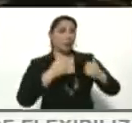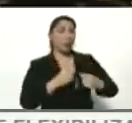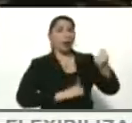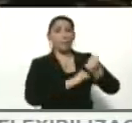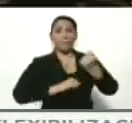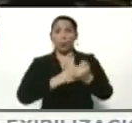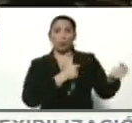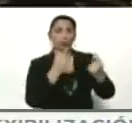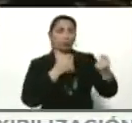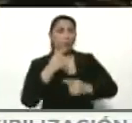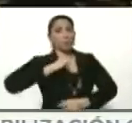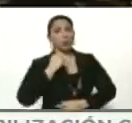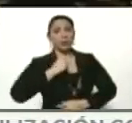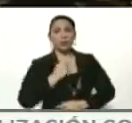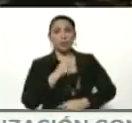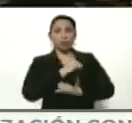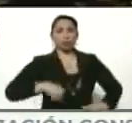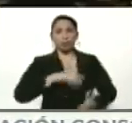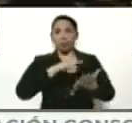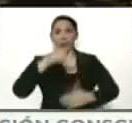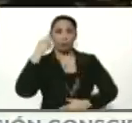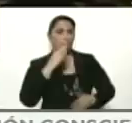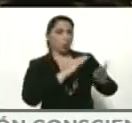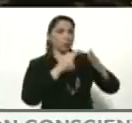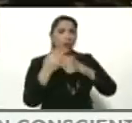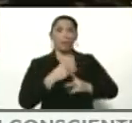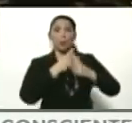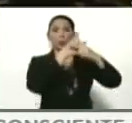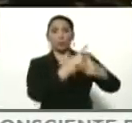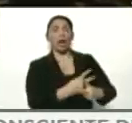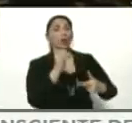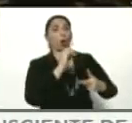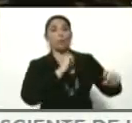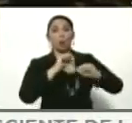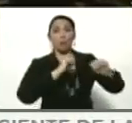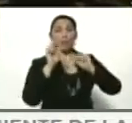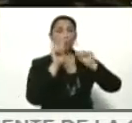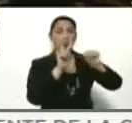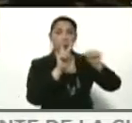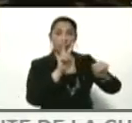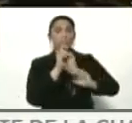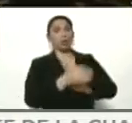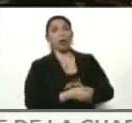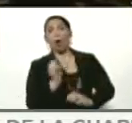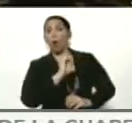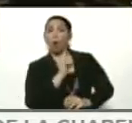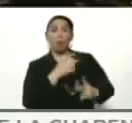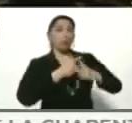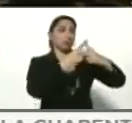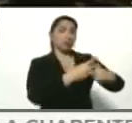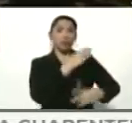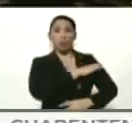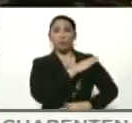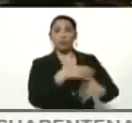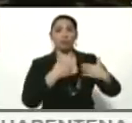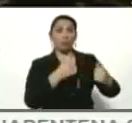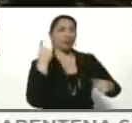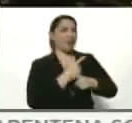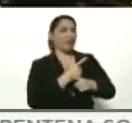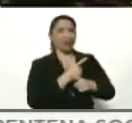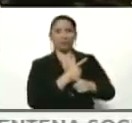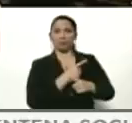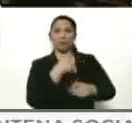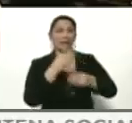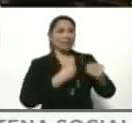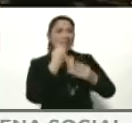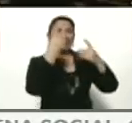de logística, policía, personal de la comunidad, voluntarios del movimiento Somos Venezuela, voluntarios de los comités de salud, deben hacerse